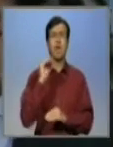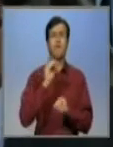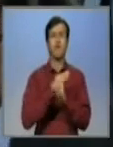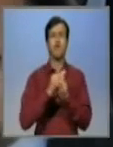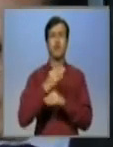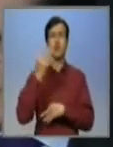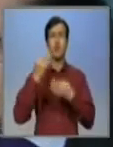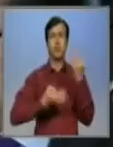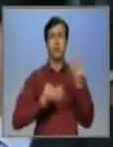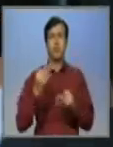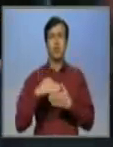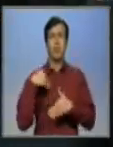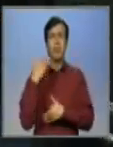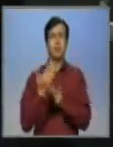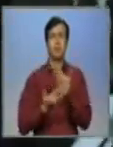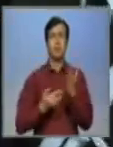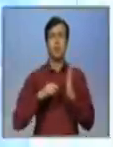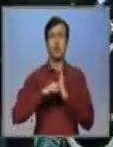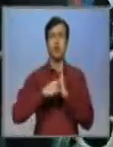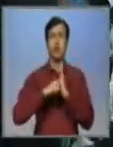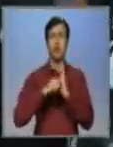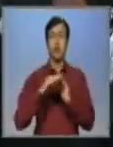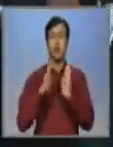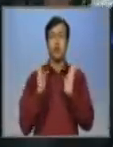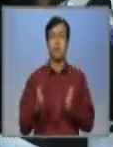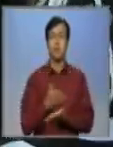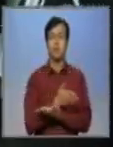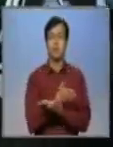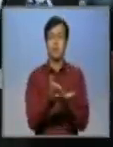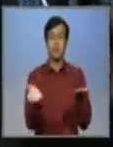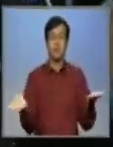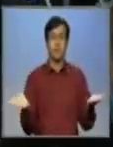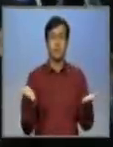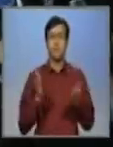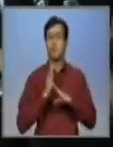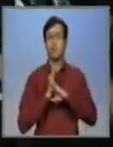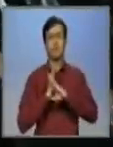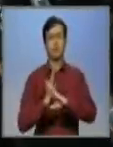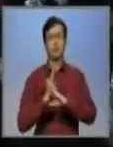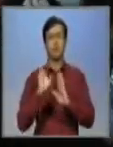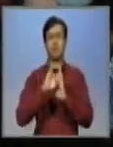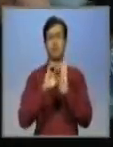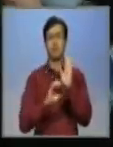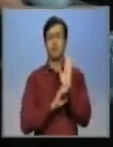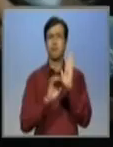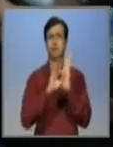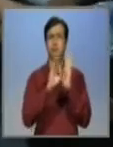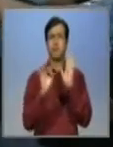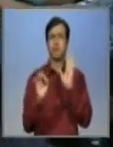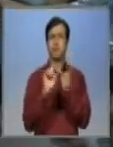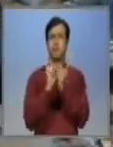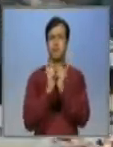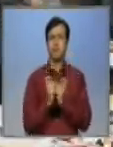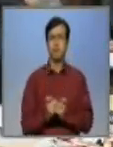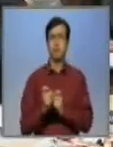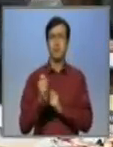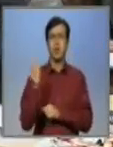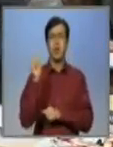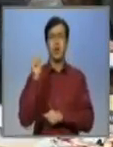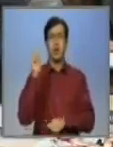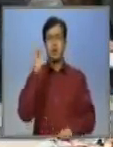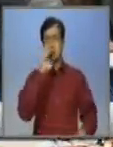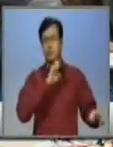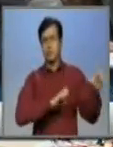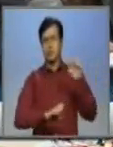judicial. Ya en su momento, el Contralor General del Estado insistió en su negativa a la enmienda que retira la posibilidad de las auditorías de gestión. No solo